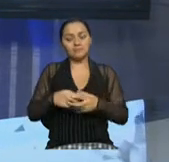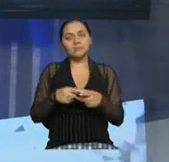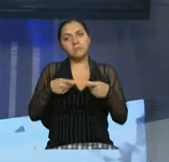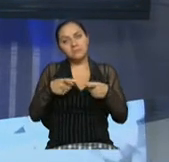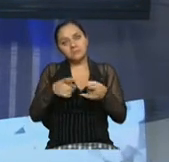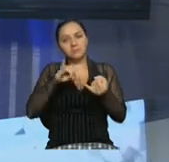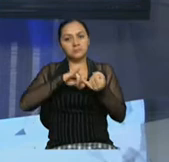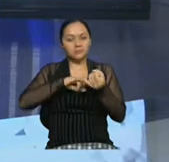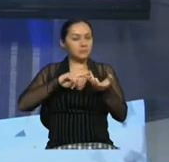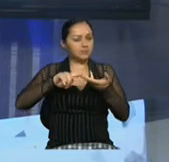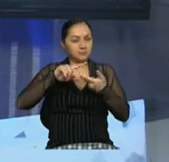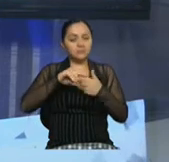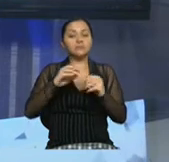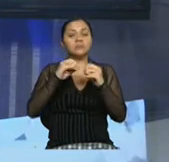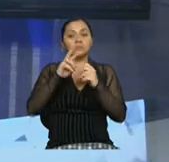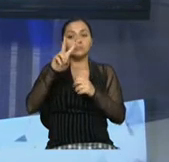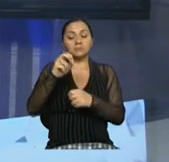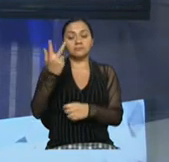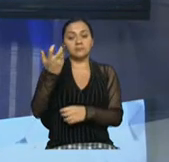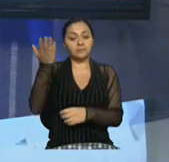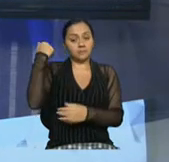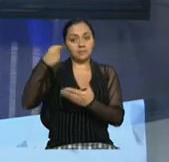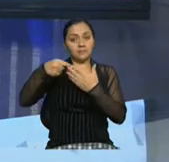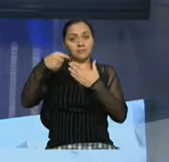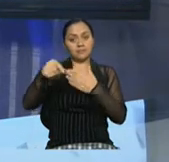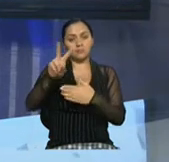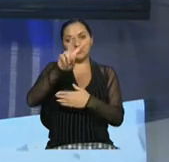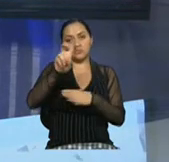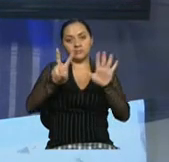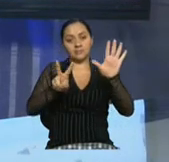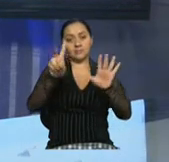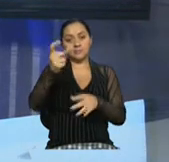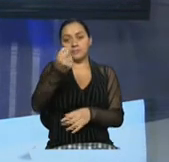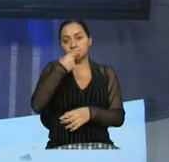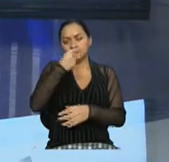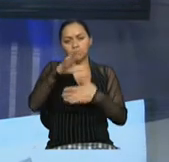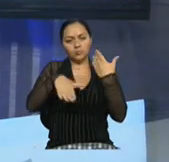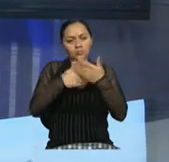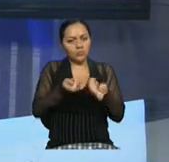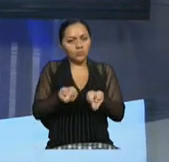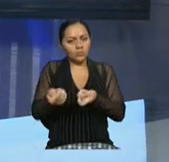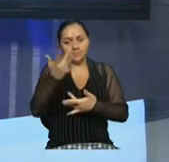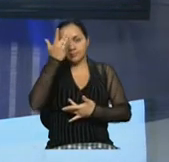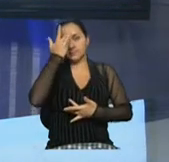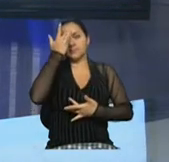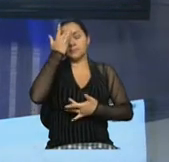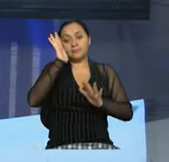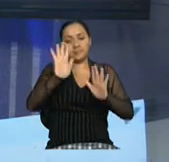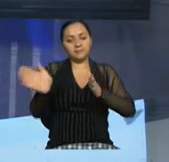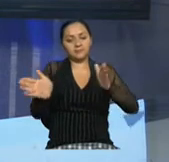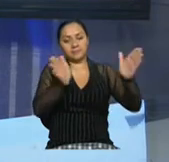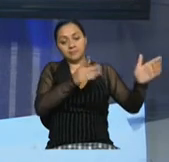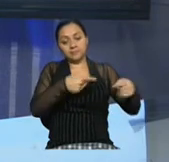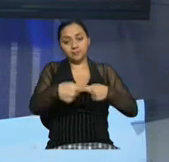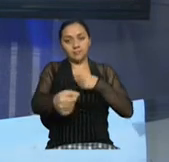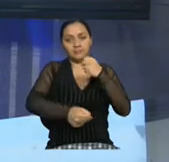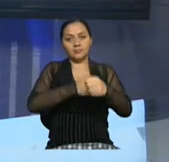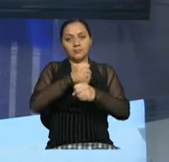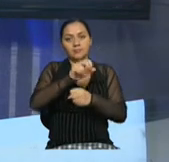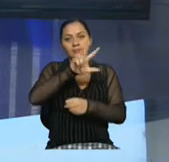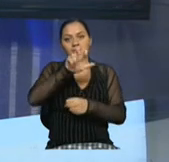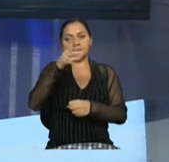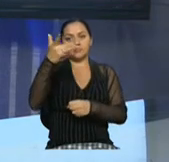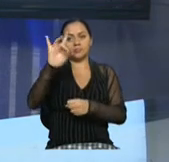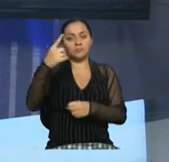el año 2013 se han aprobado 271 fármacos para el manejo de este tipo de dolencias. Para este año se destinan